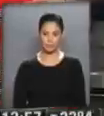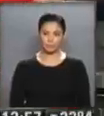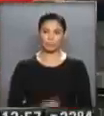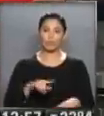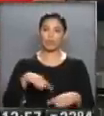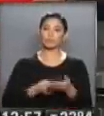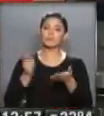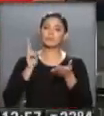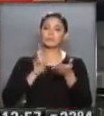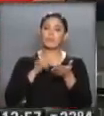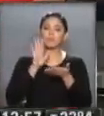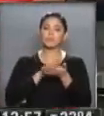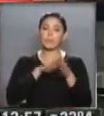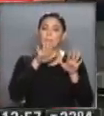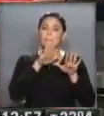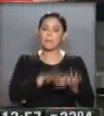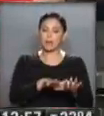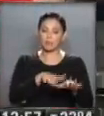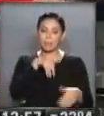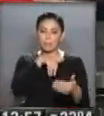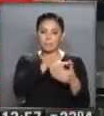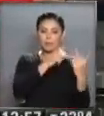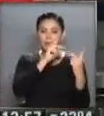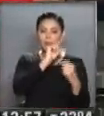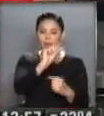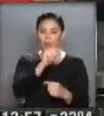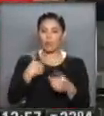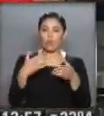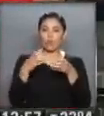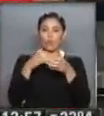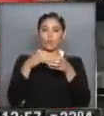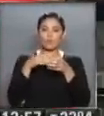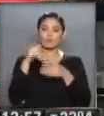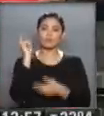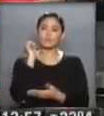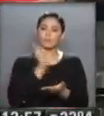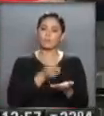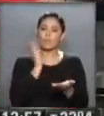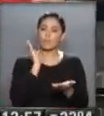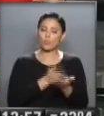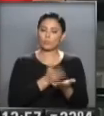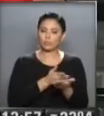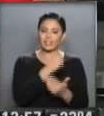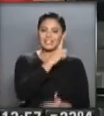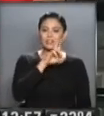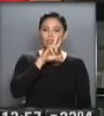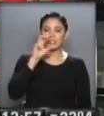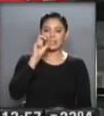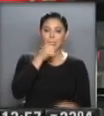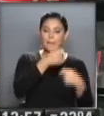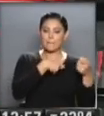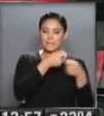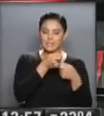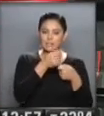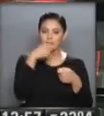Volvemos a hablar del paro de micros de larga distancia. La Comisión Nacional de Regulación del Transporte multó durante el fin de semana a 130 empresas. Juan,